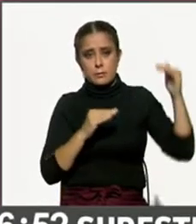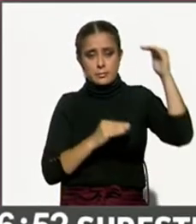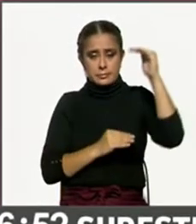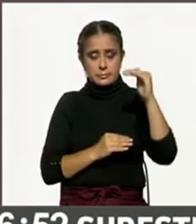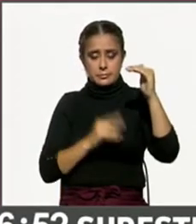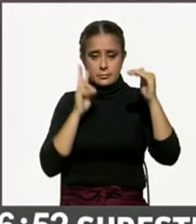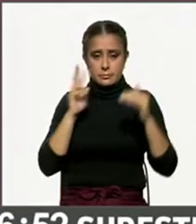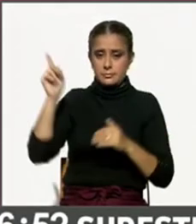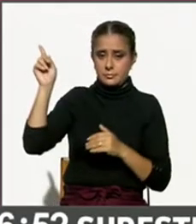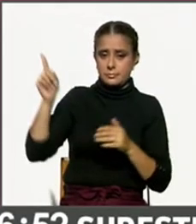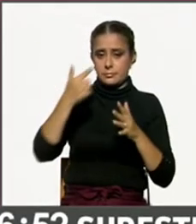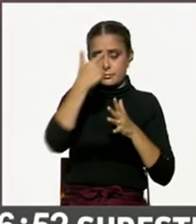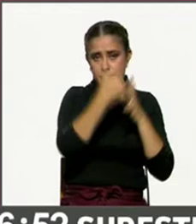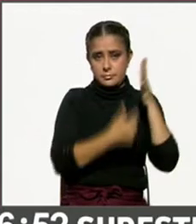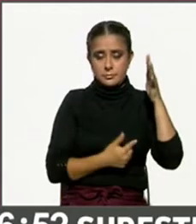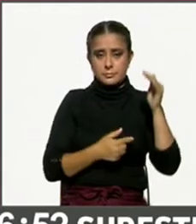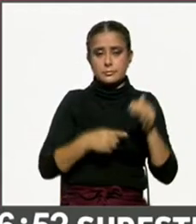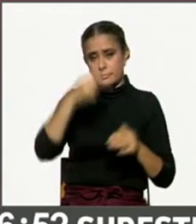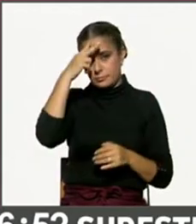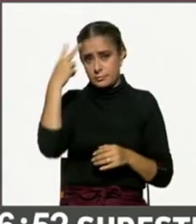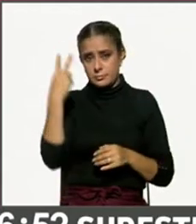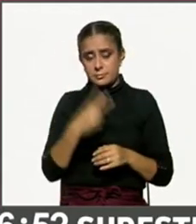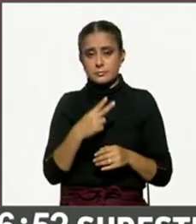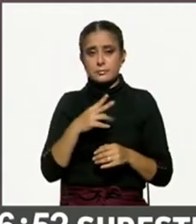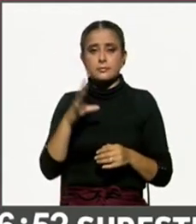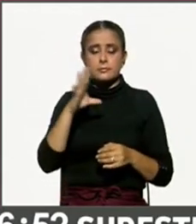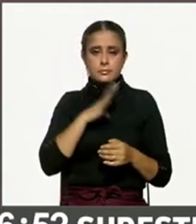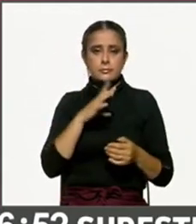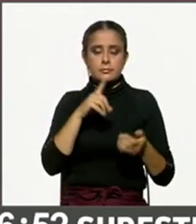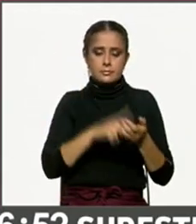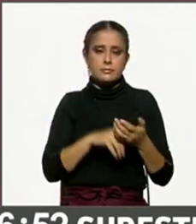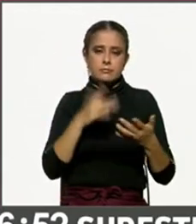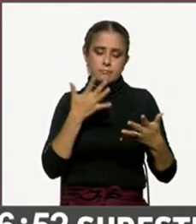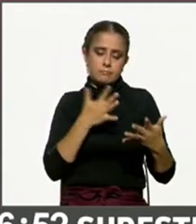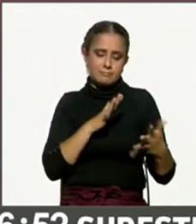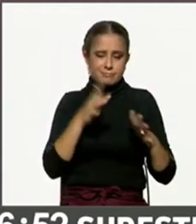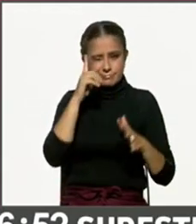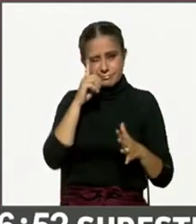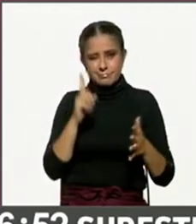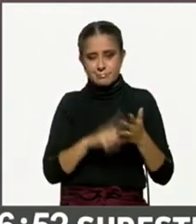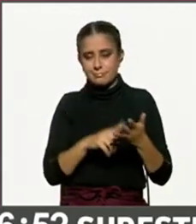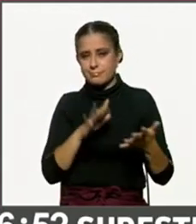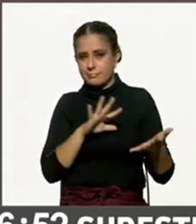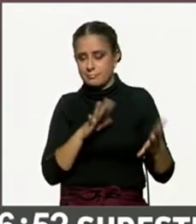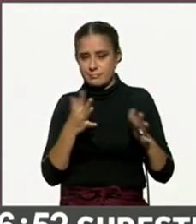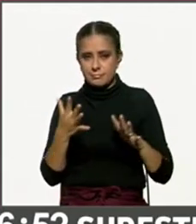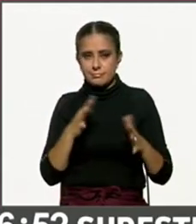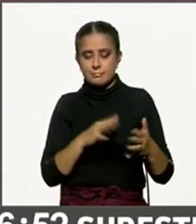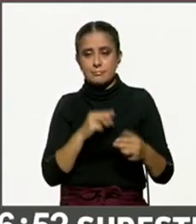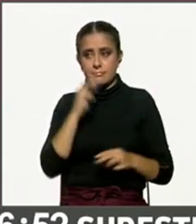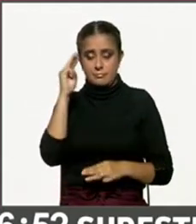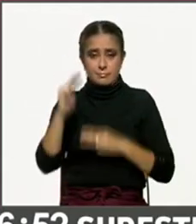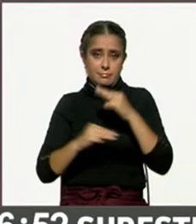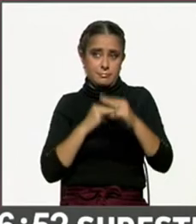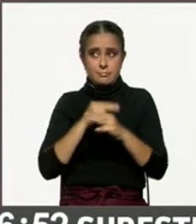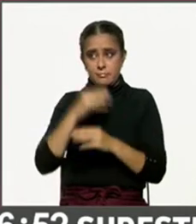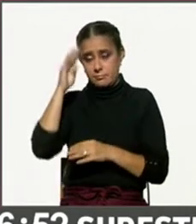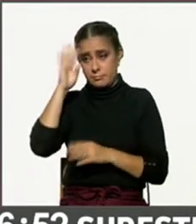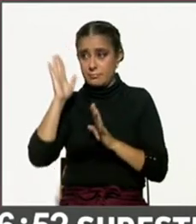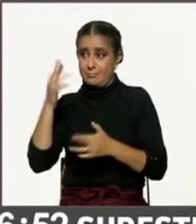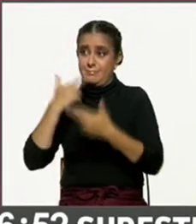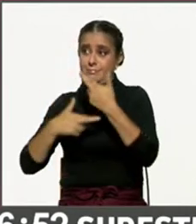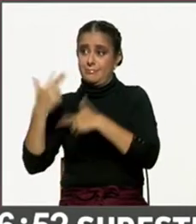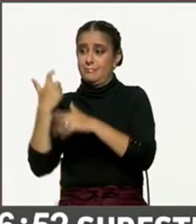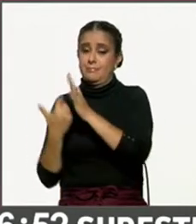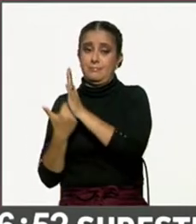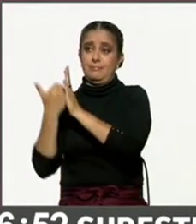área azul, y México está por arriba de este promedio mundial. Si bien el promedio mundial de ya se recuperó el 7%, en